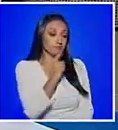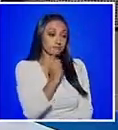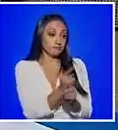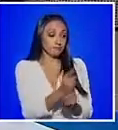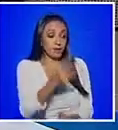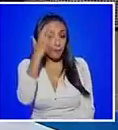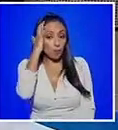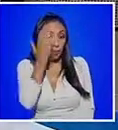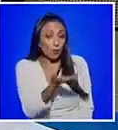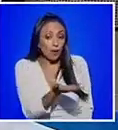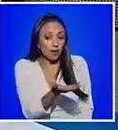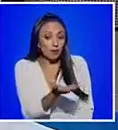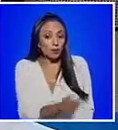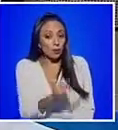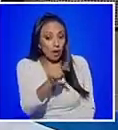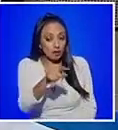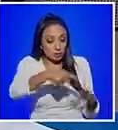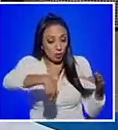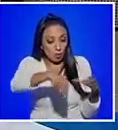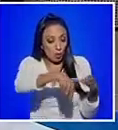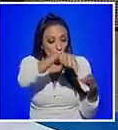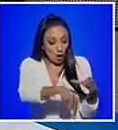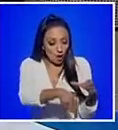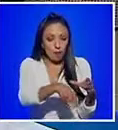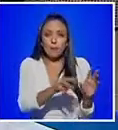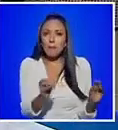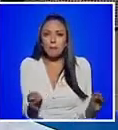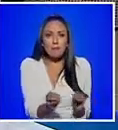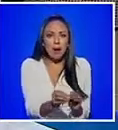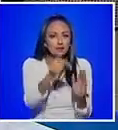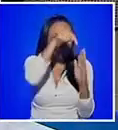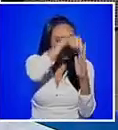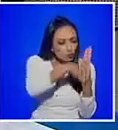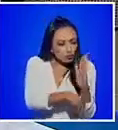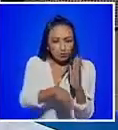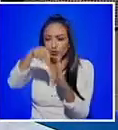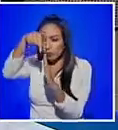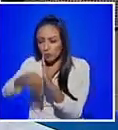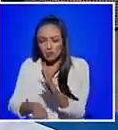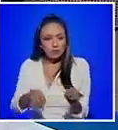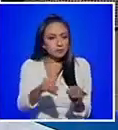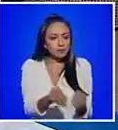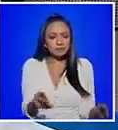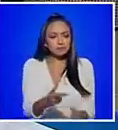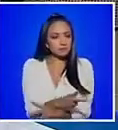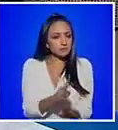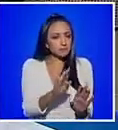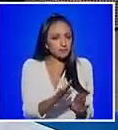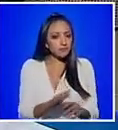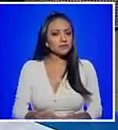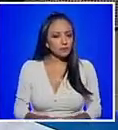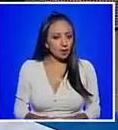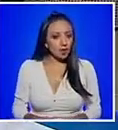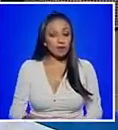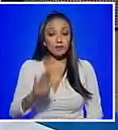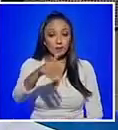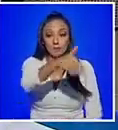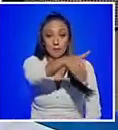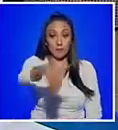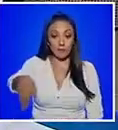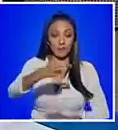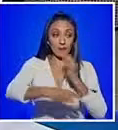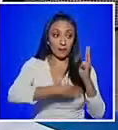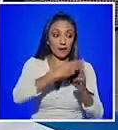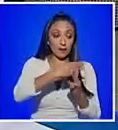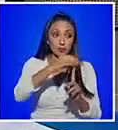este hueco sea más profundo con el pasar de los días y afecta la avenida principal en Pomasqui, que es la avenida Manuel Córdoba